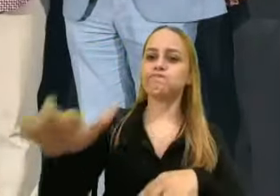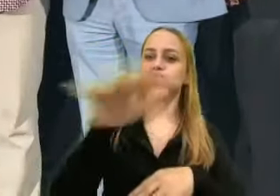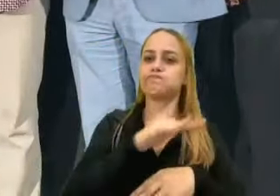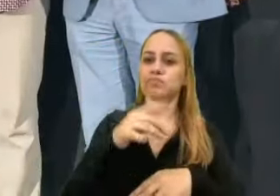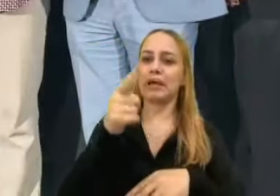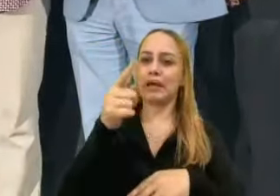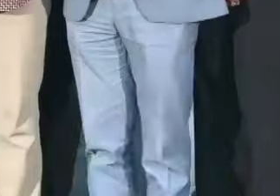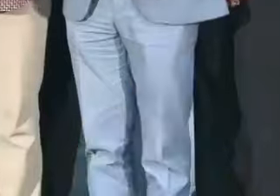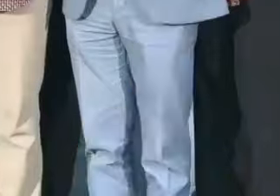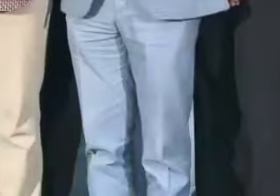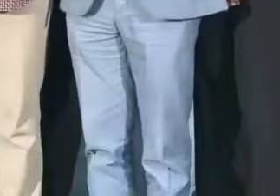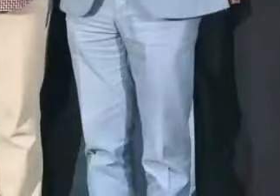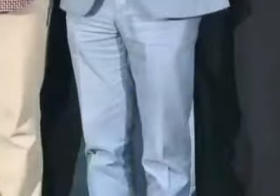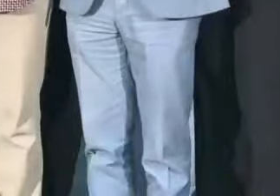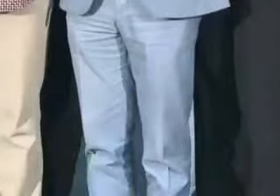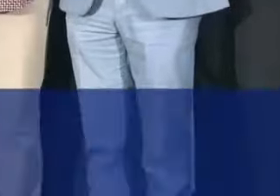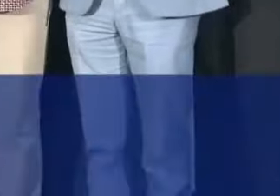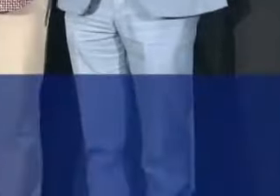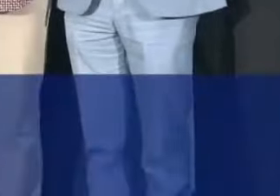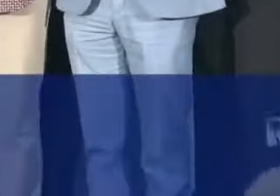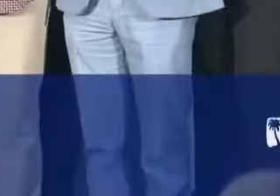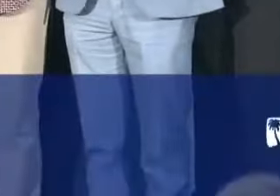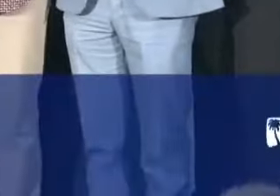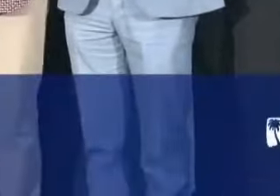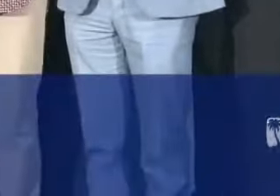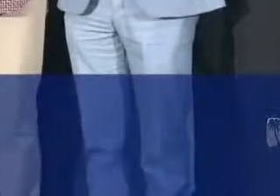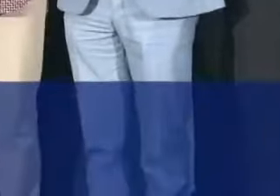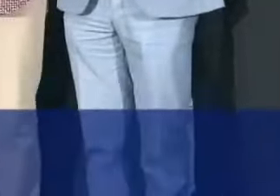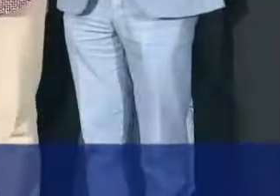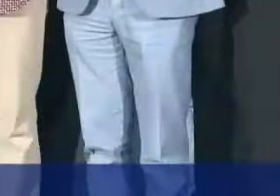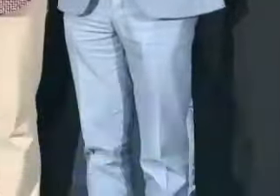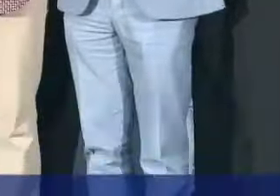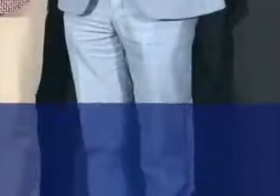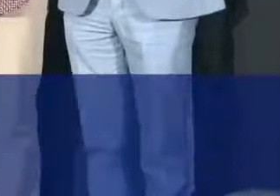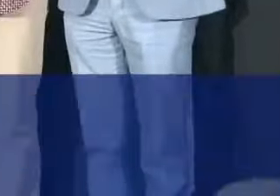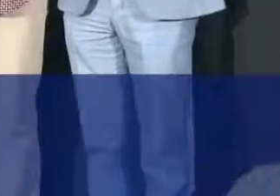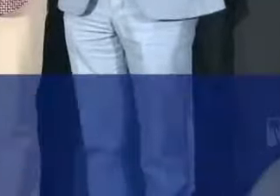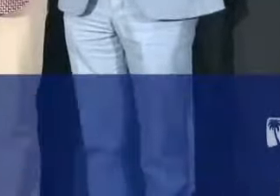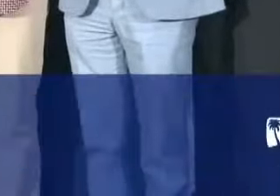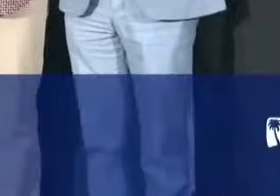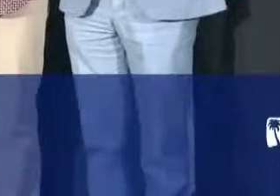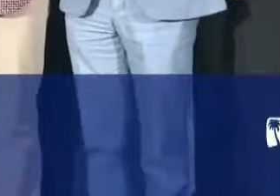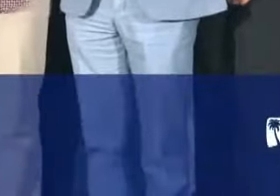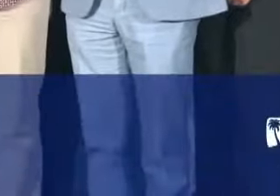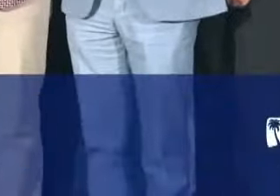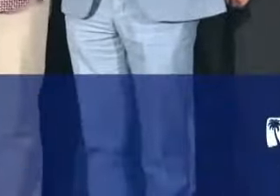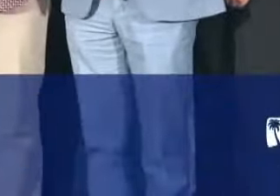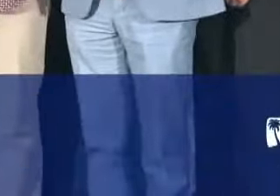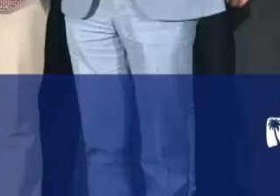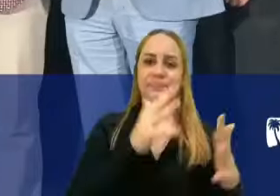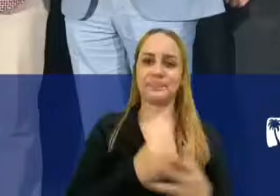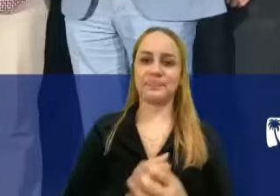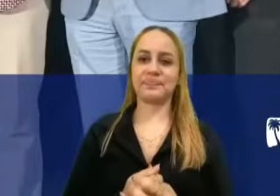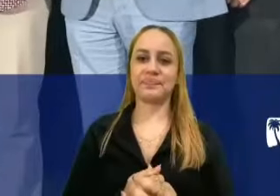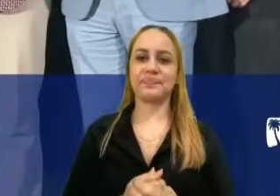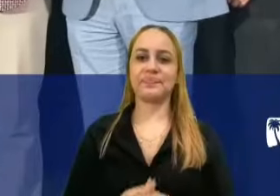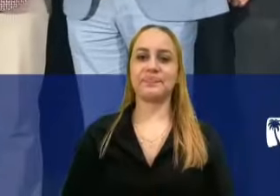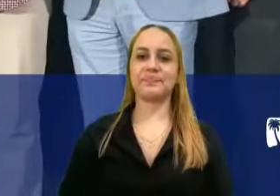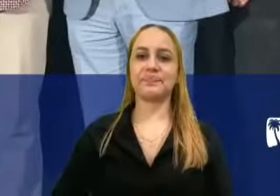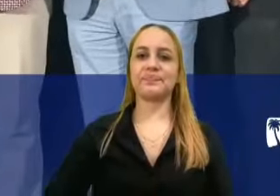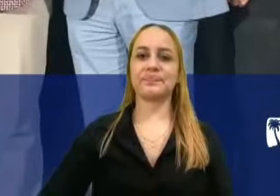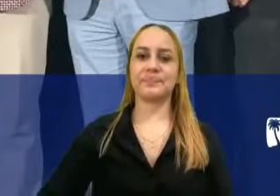Puerto Rico Muchas gracias al presidente del senado electo Tomás River chat quiero permitir que vicepresidente del